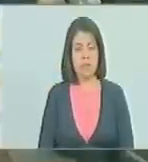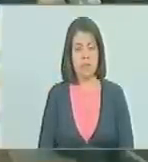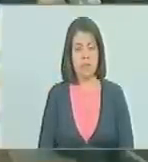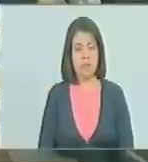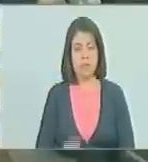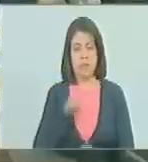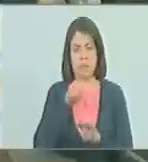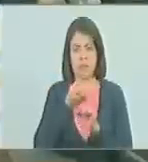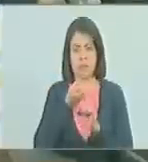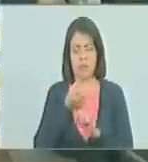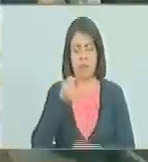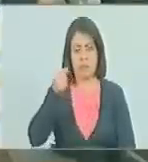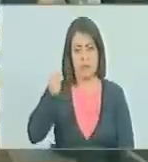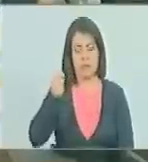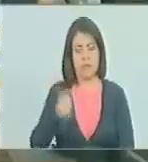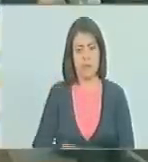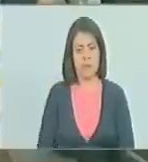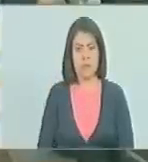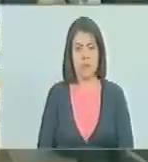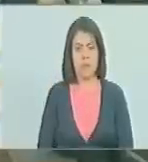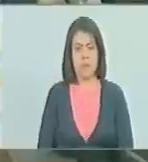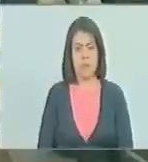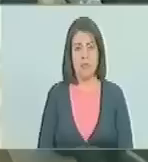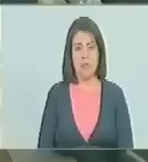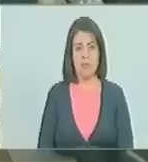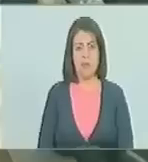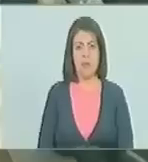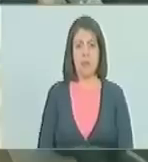Micrófono para la diputada, por favor.